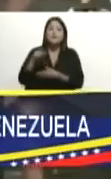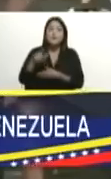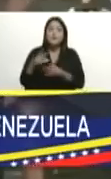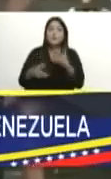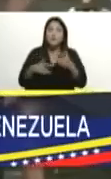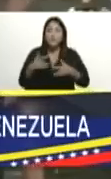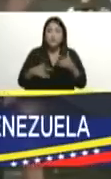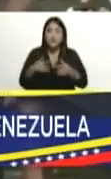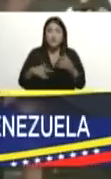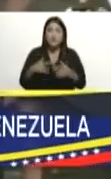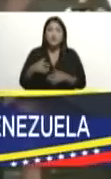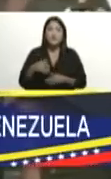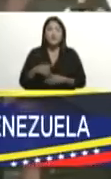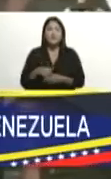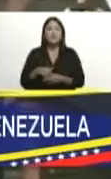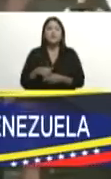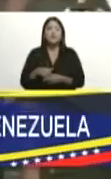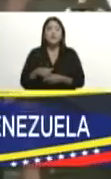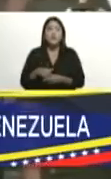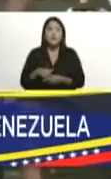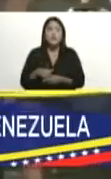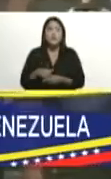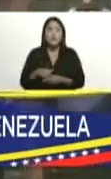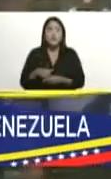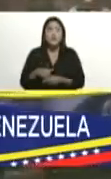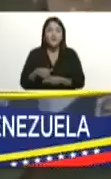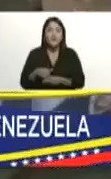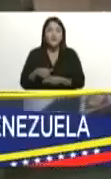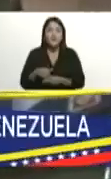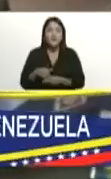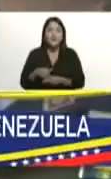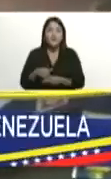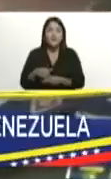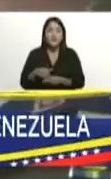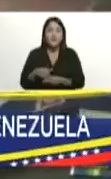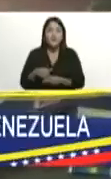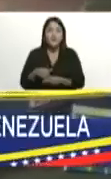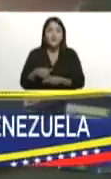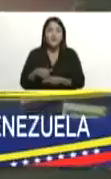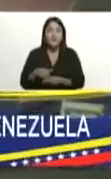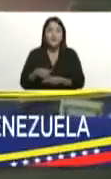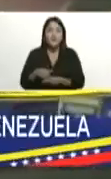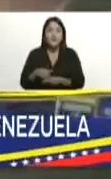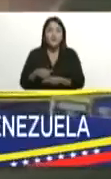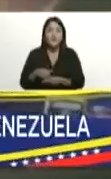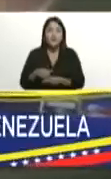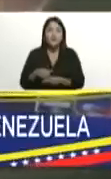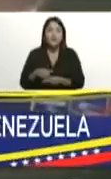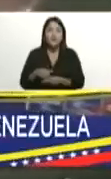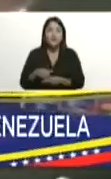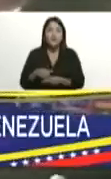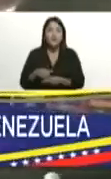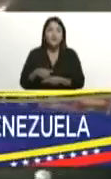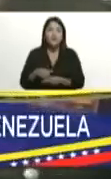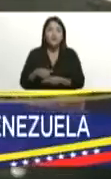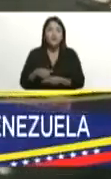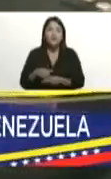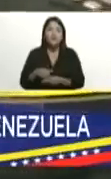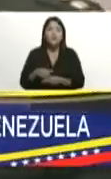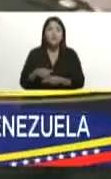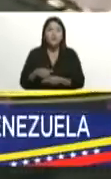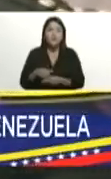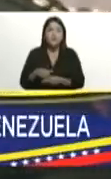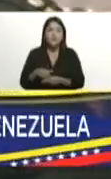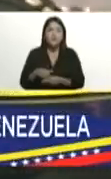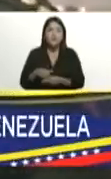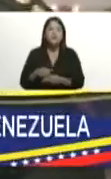tienen participación en esto, bueno, nosotros vamos a estar también velando por la seguridad y la paz nacional.